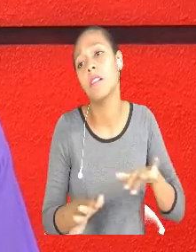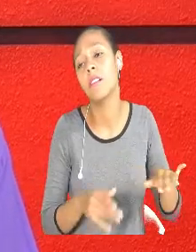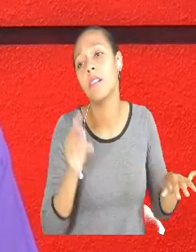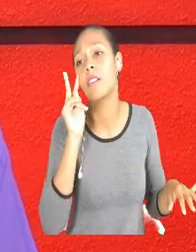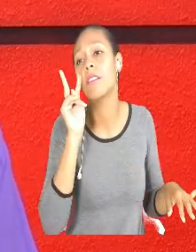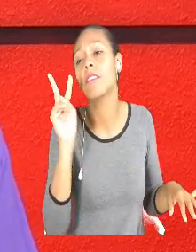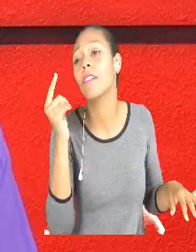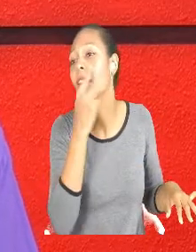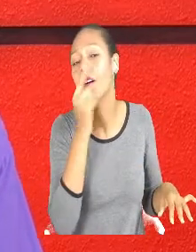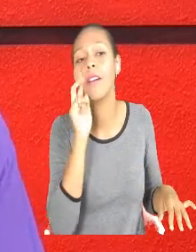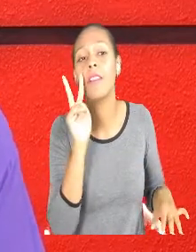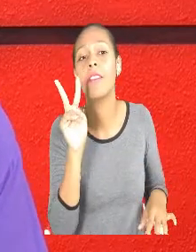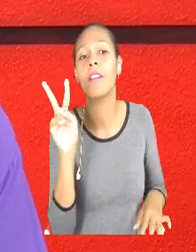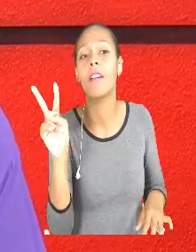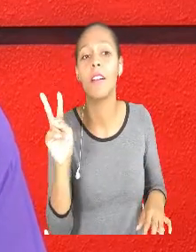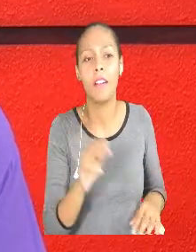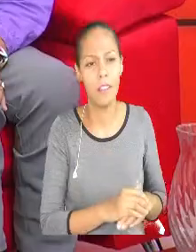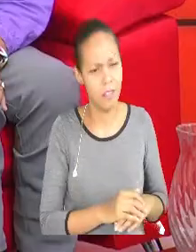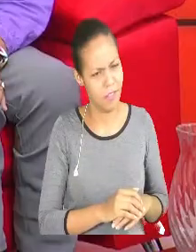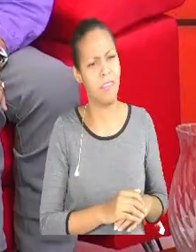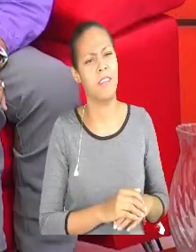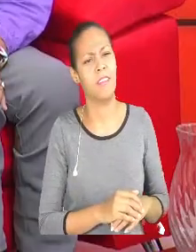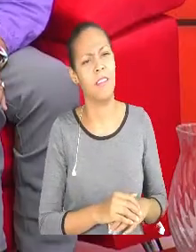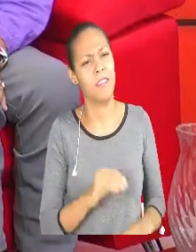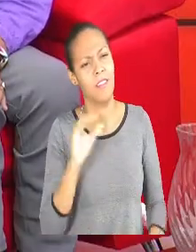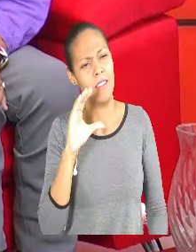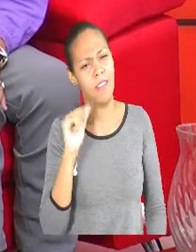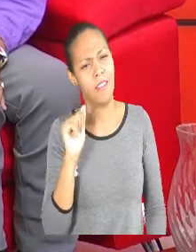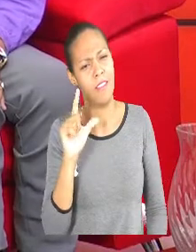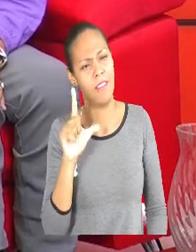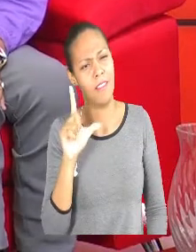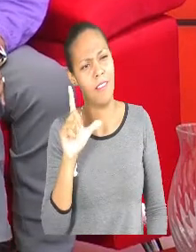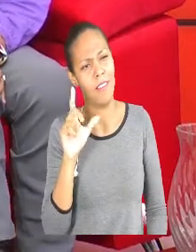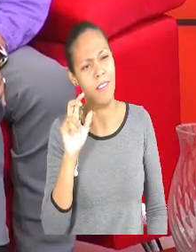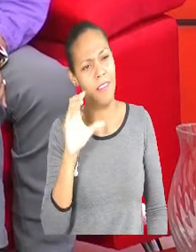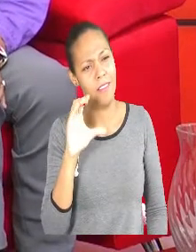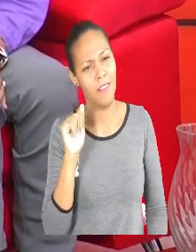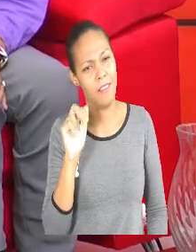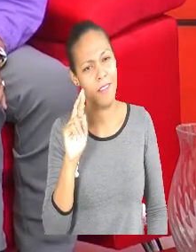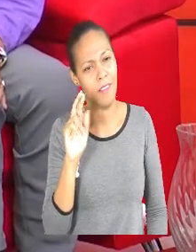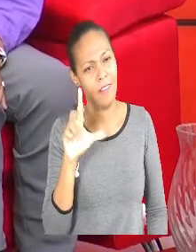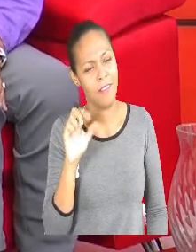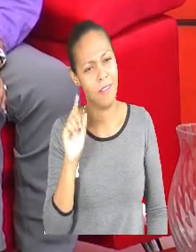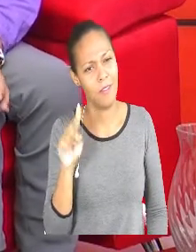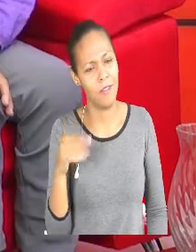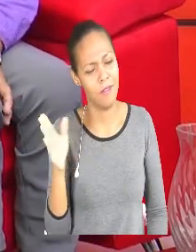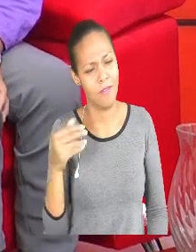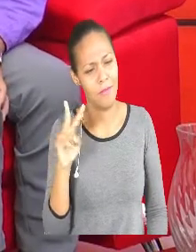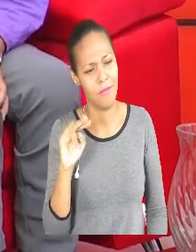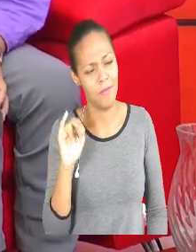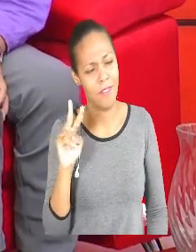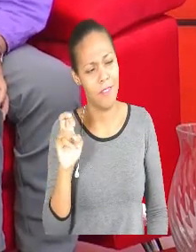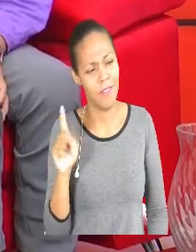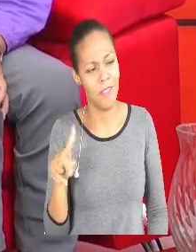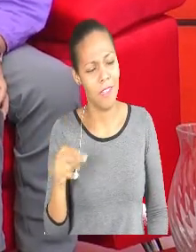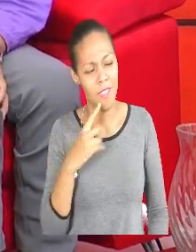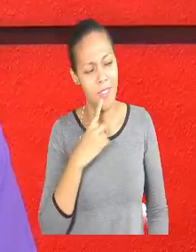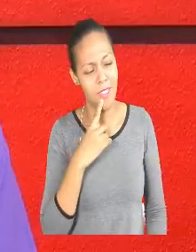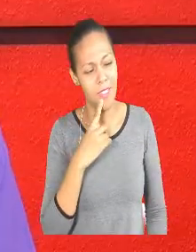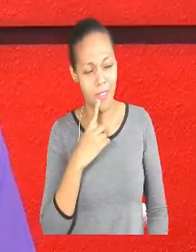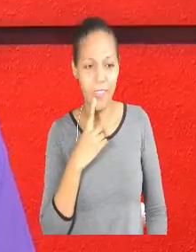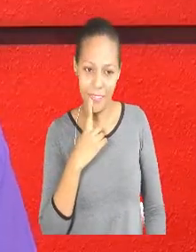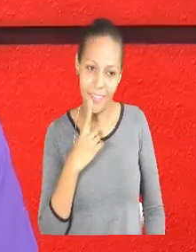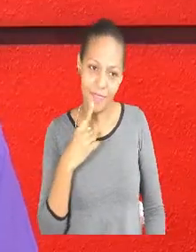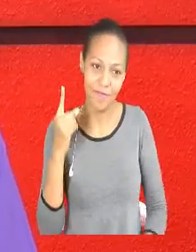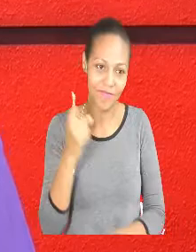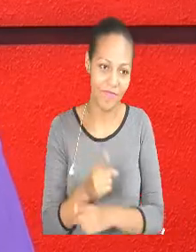Es Carlos Vives. Muy bien, escuchas buena música, Mar. Claro, esa canción a mí sí, me encanta. Sí, claro. Y la última